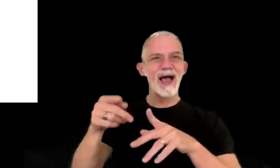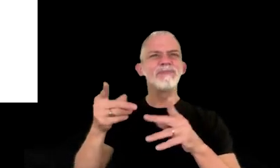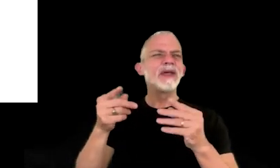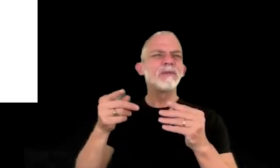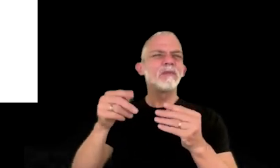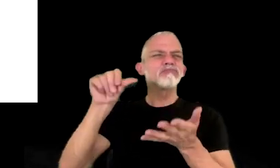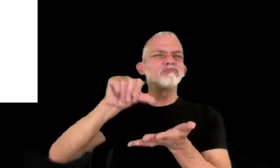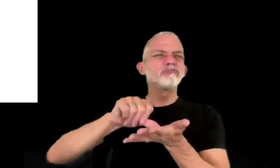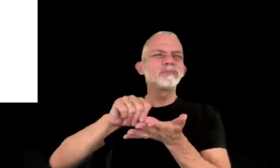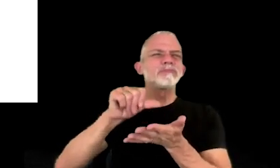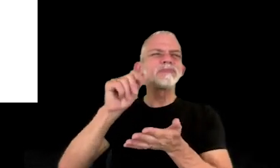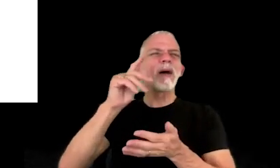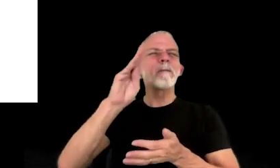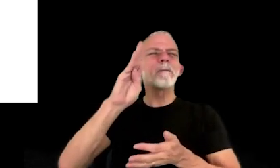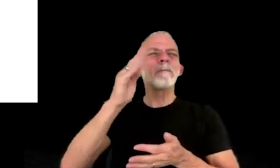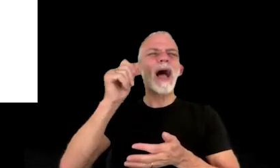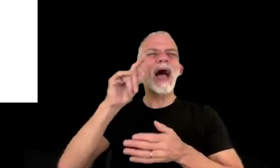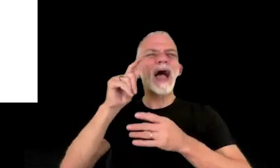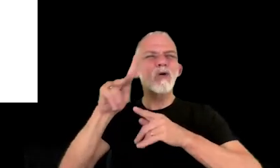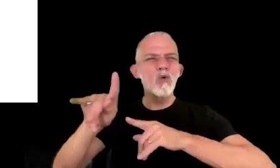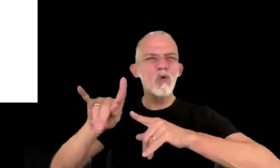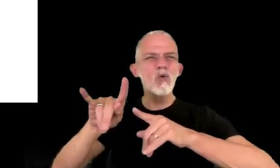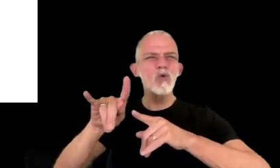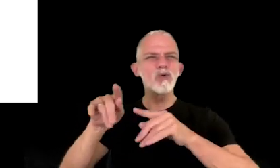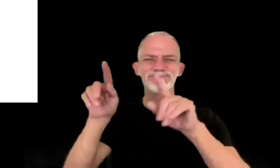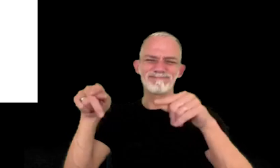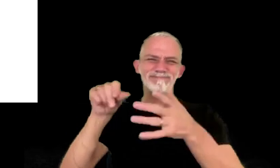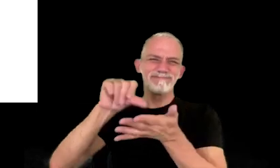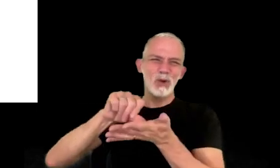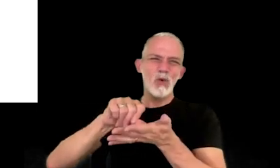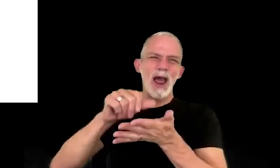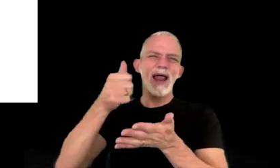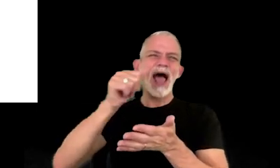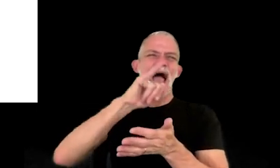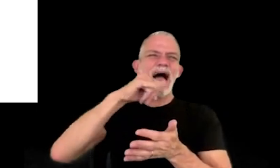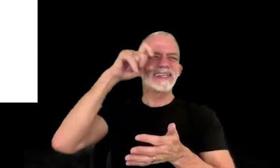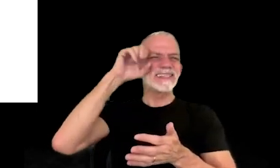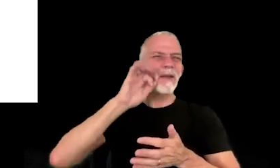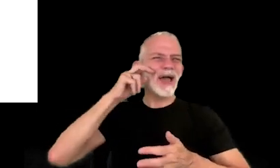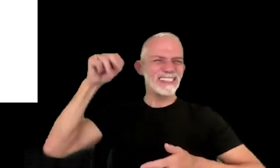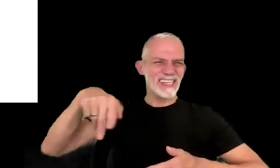ciudad de Kabul, se va a desarrollar. Ahí siempre va